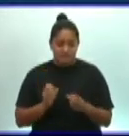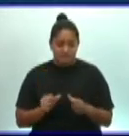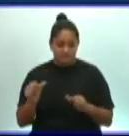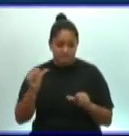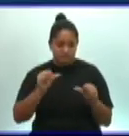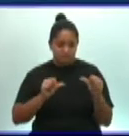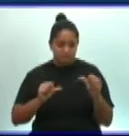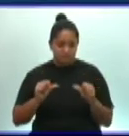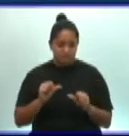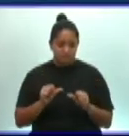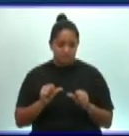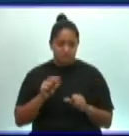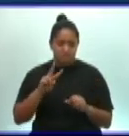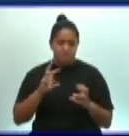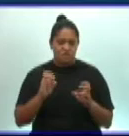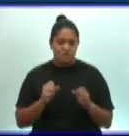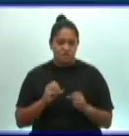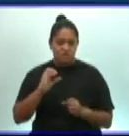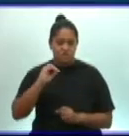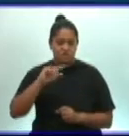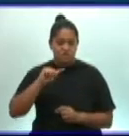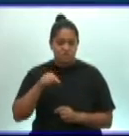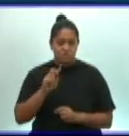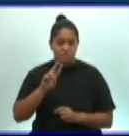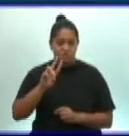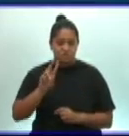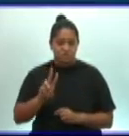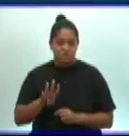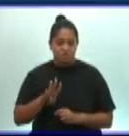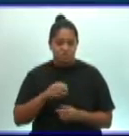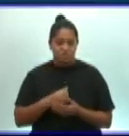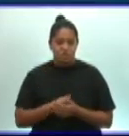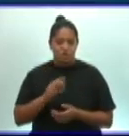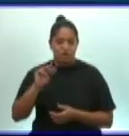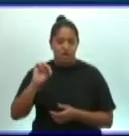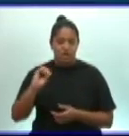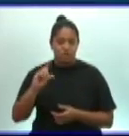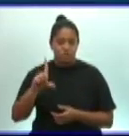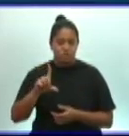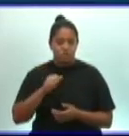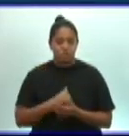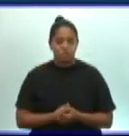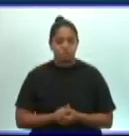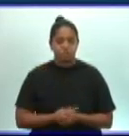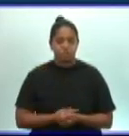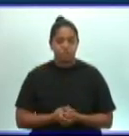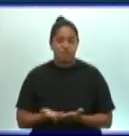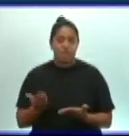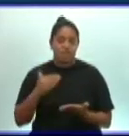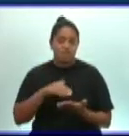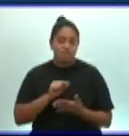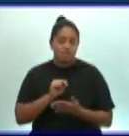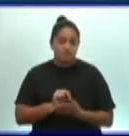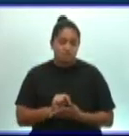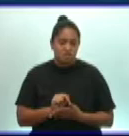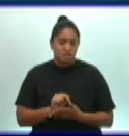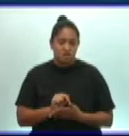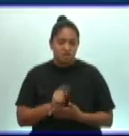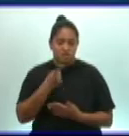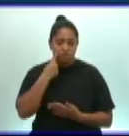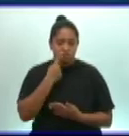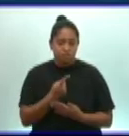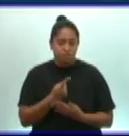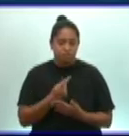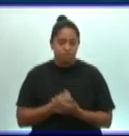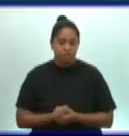valor de 0.24 moles. Espero que haya sido el valor que ustedes hayan obtenido, o al menos hayan llegado hasta el planteamiento de la expresión